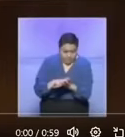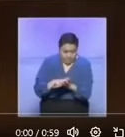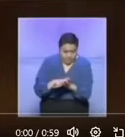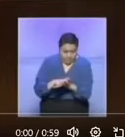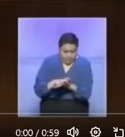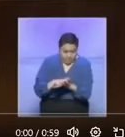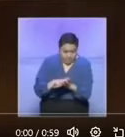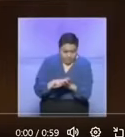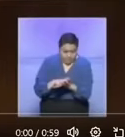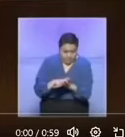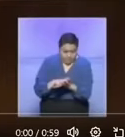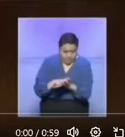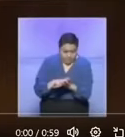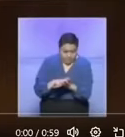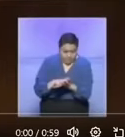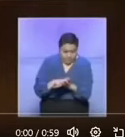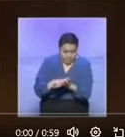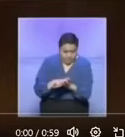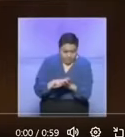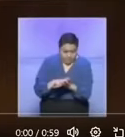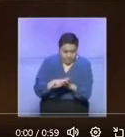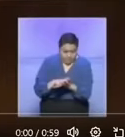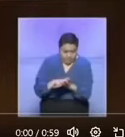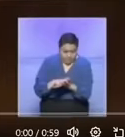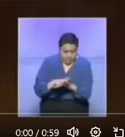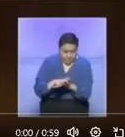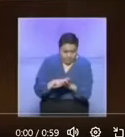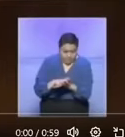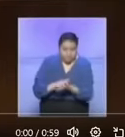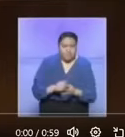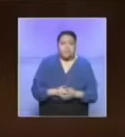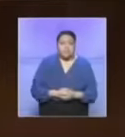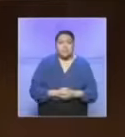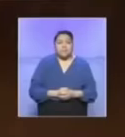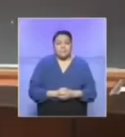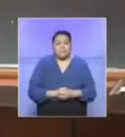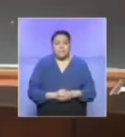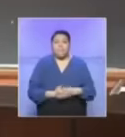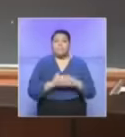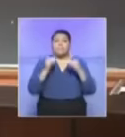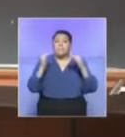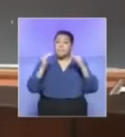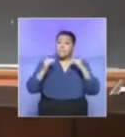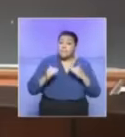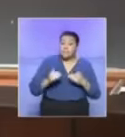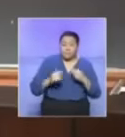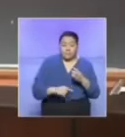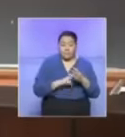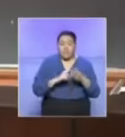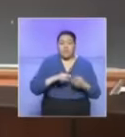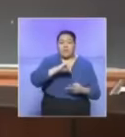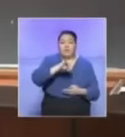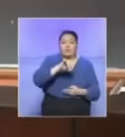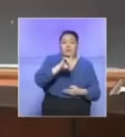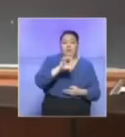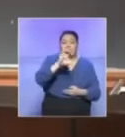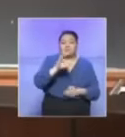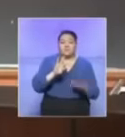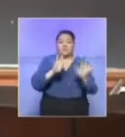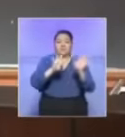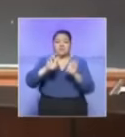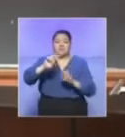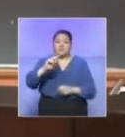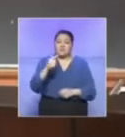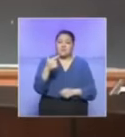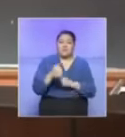habían quitado por culpa de la Plutarga, ¿no? Los Xochitl Gálvez. Bien, en consecuencia, en el juicio de la ciudadanía